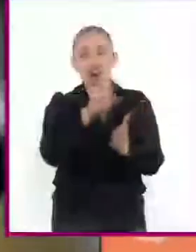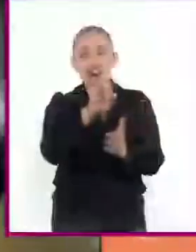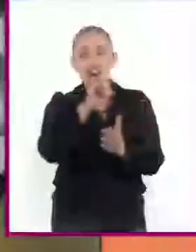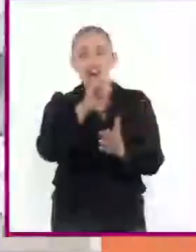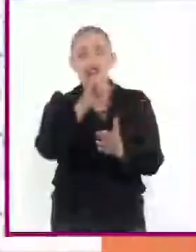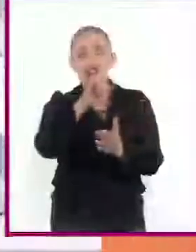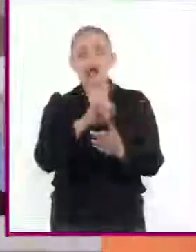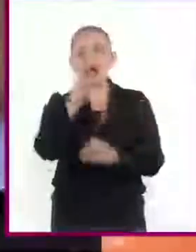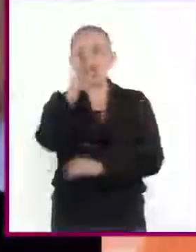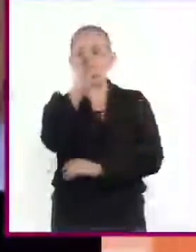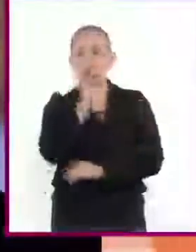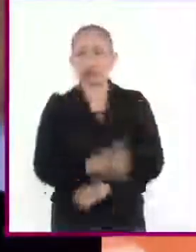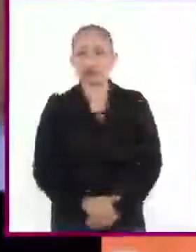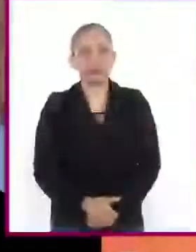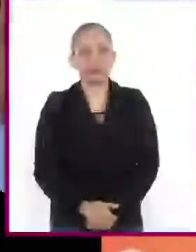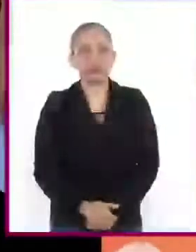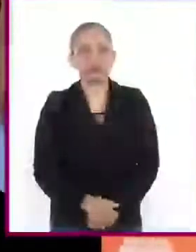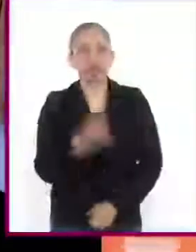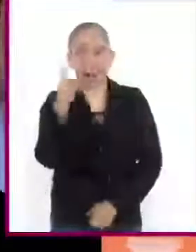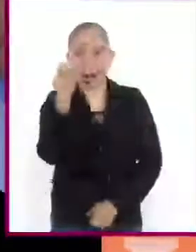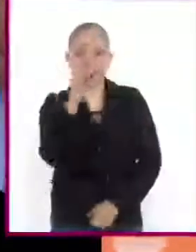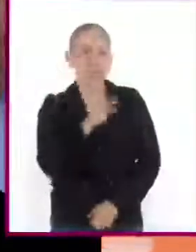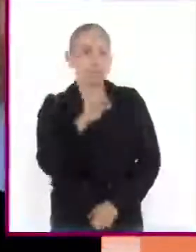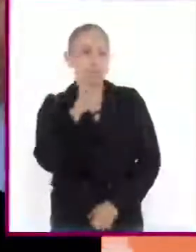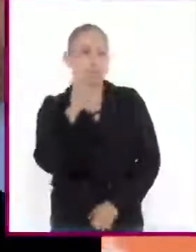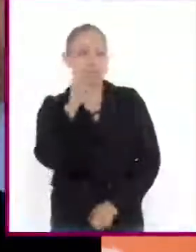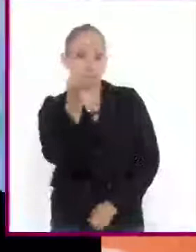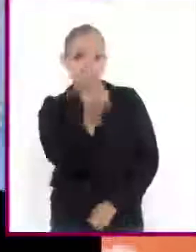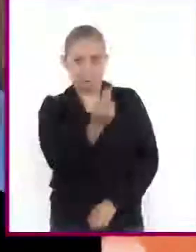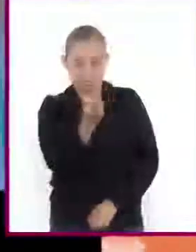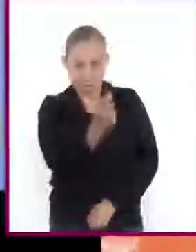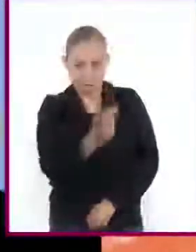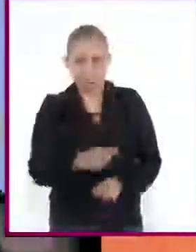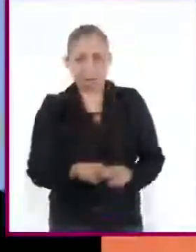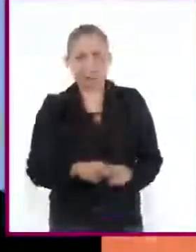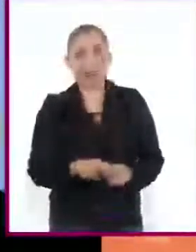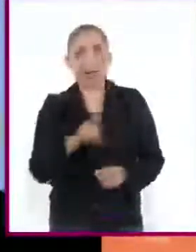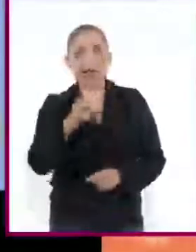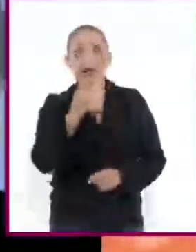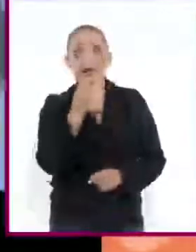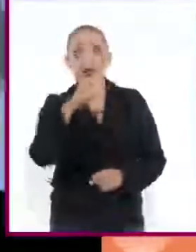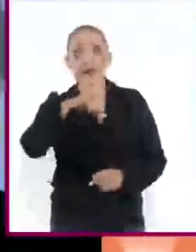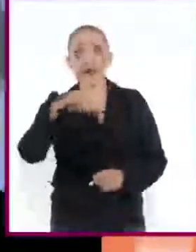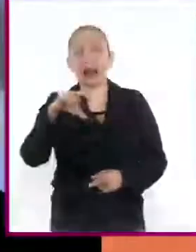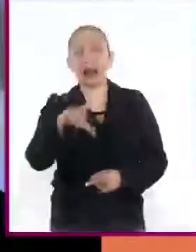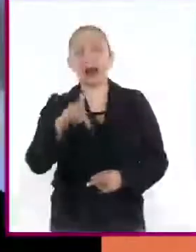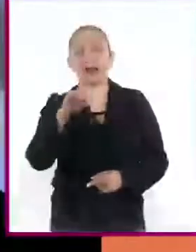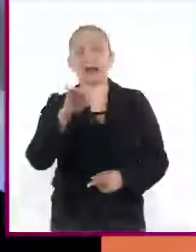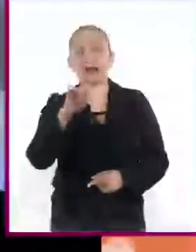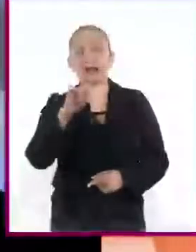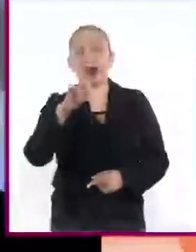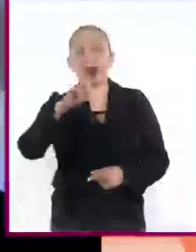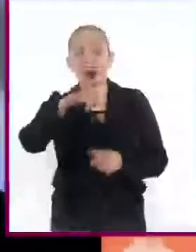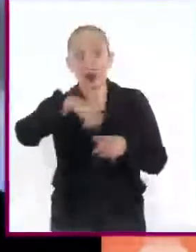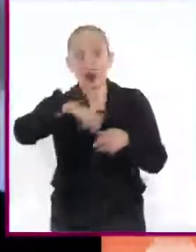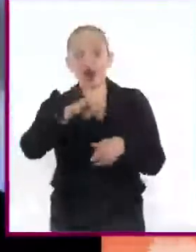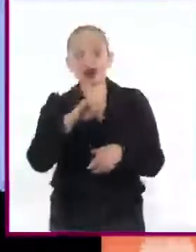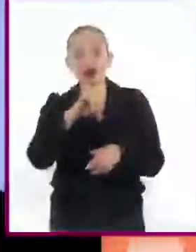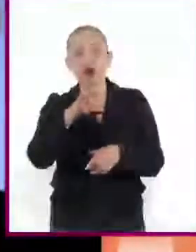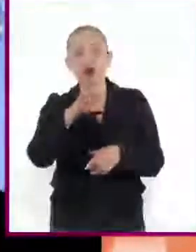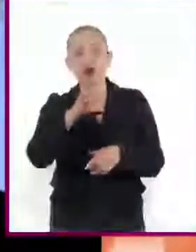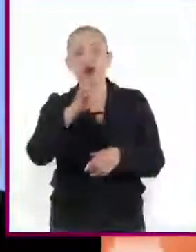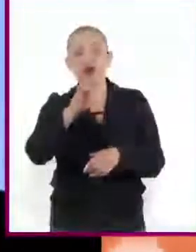0. Para este experimento necesitamos 25 mililitros de disolución de sulfato de